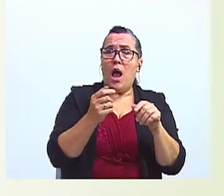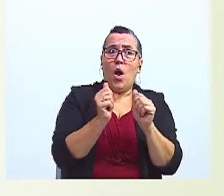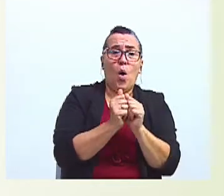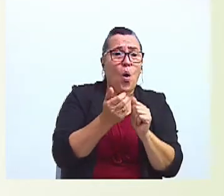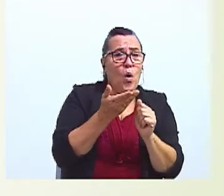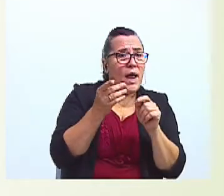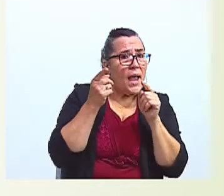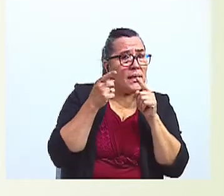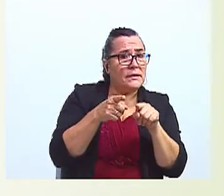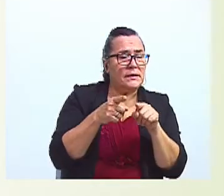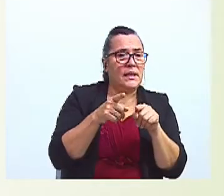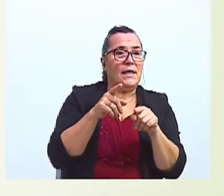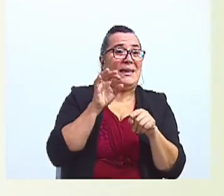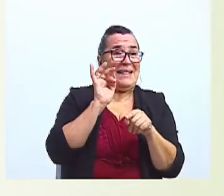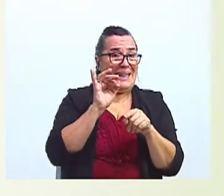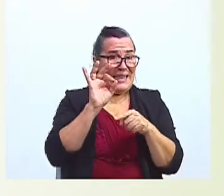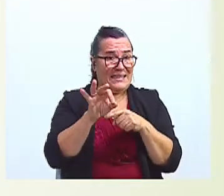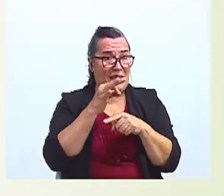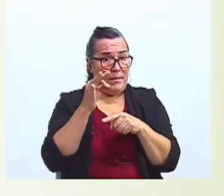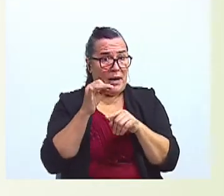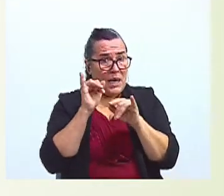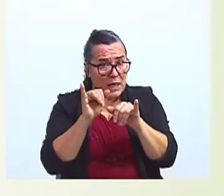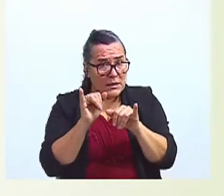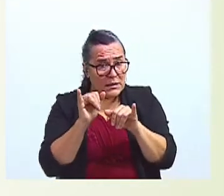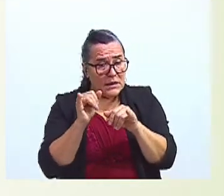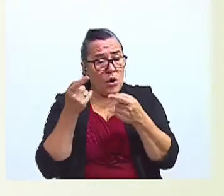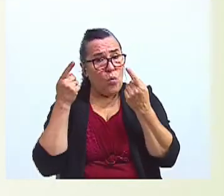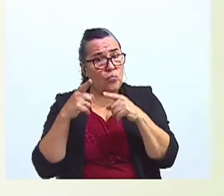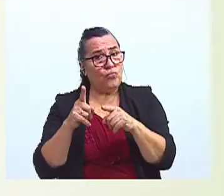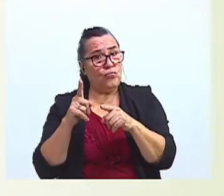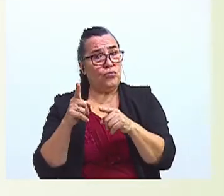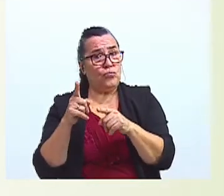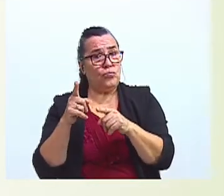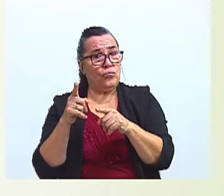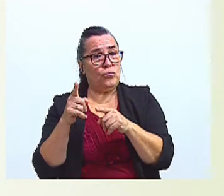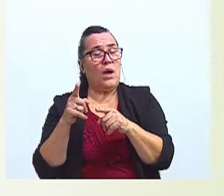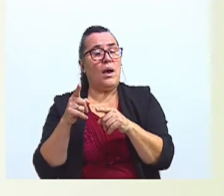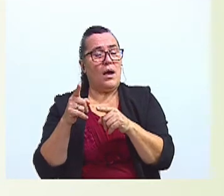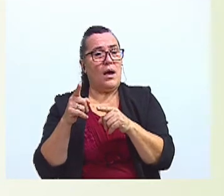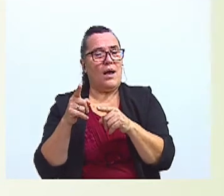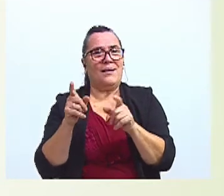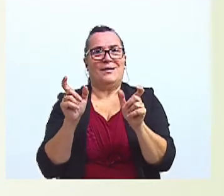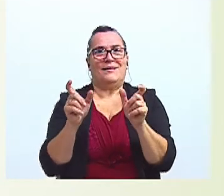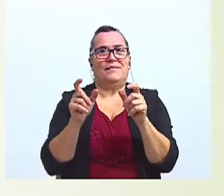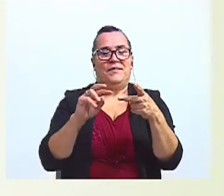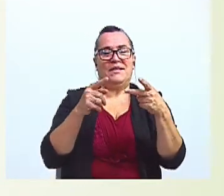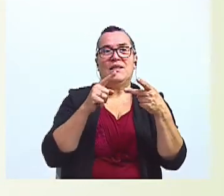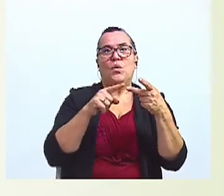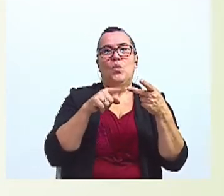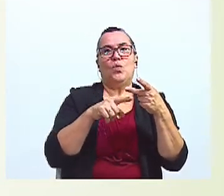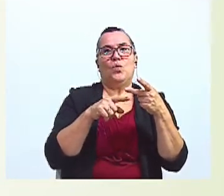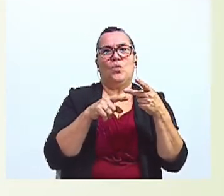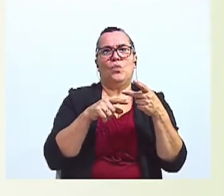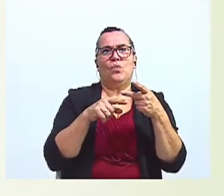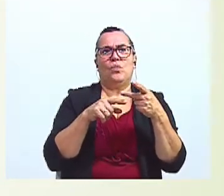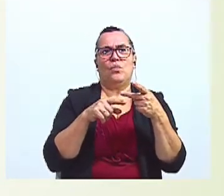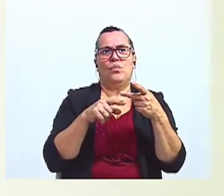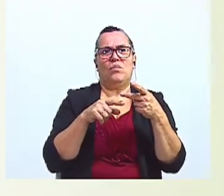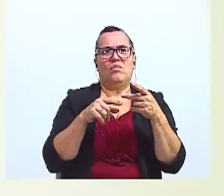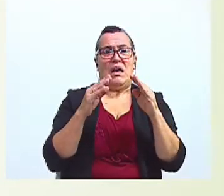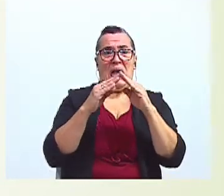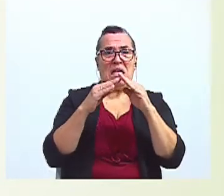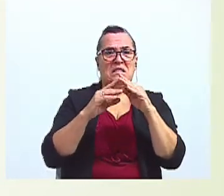decir de manera que así ocurrió el hecho. En el segundo ejemplo, se fue de